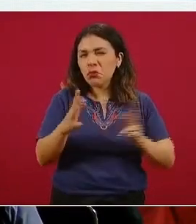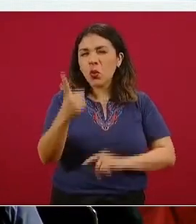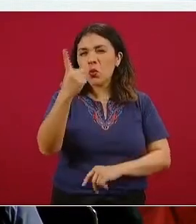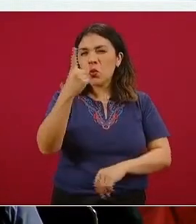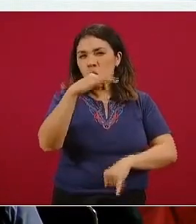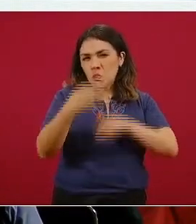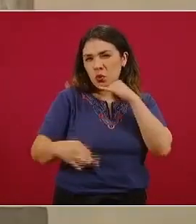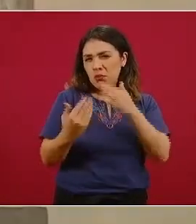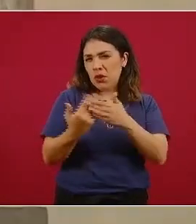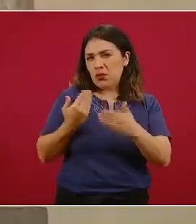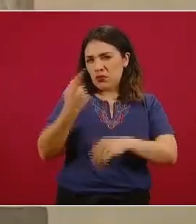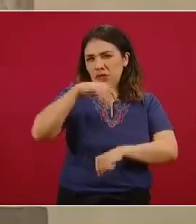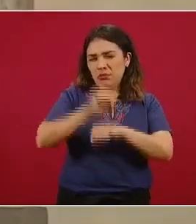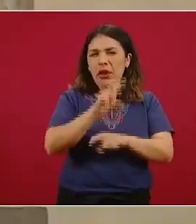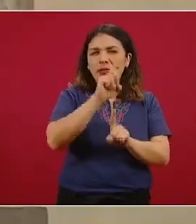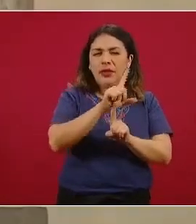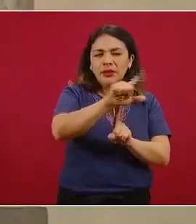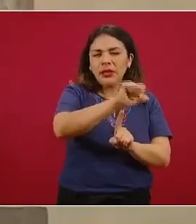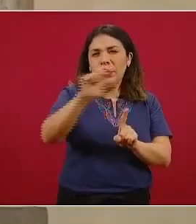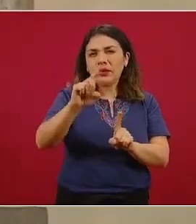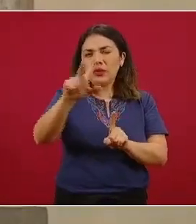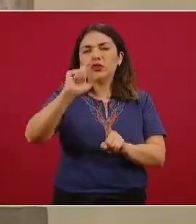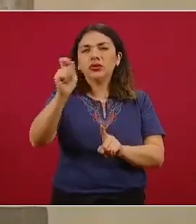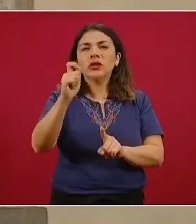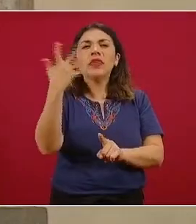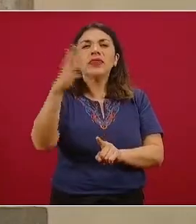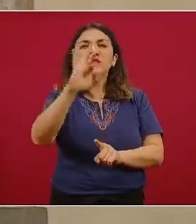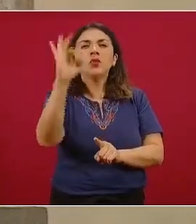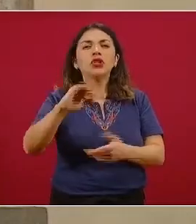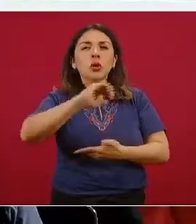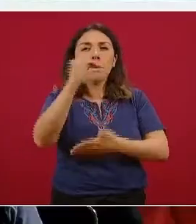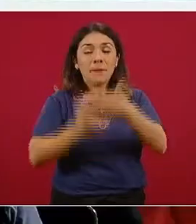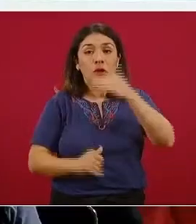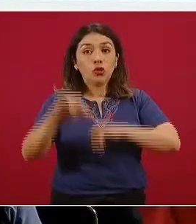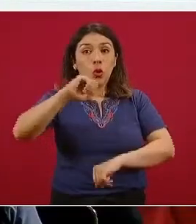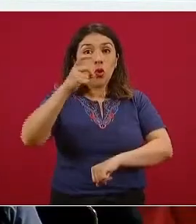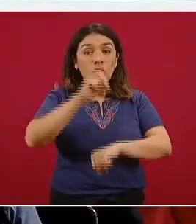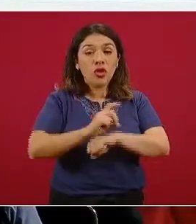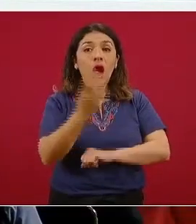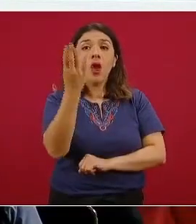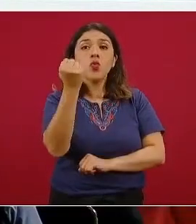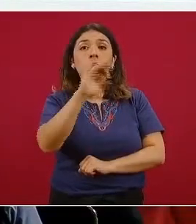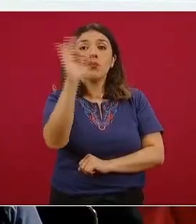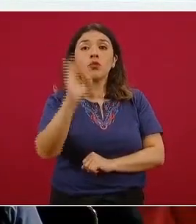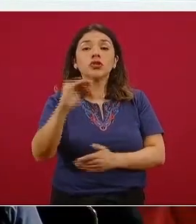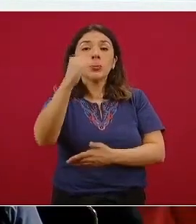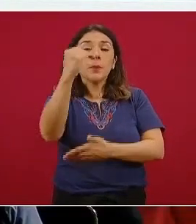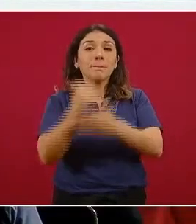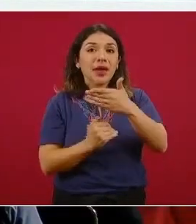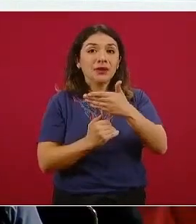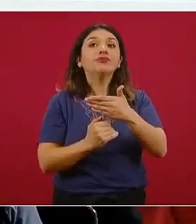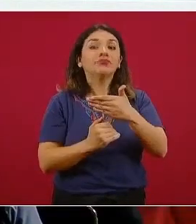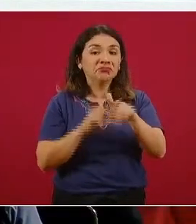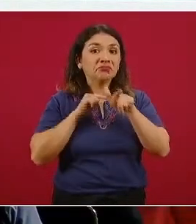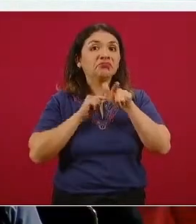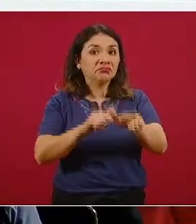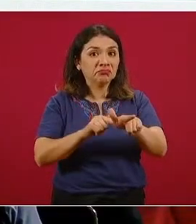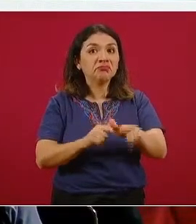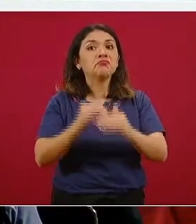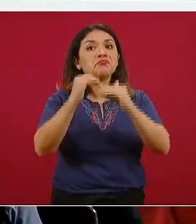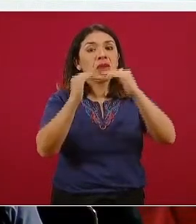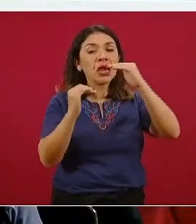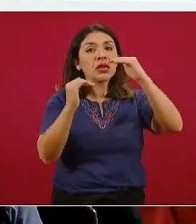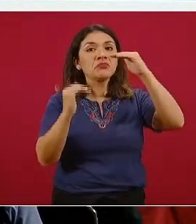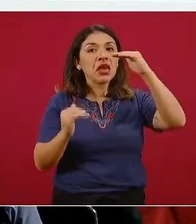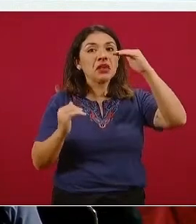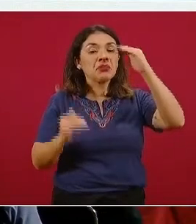semana, 37 a la 38, era de menos 10%, el día de hoy es de menos 9%, es decir, continúa todavía la